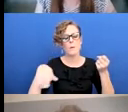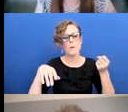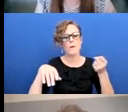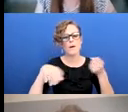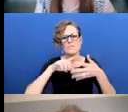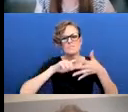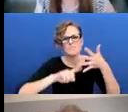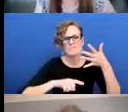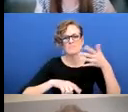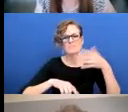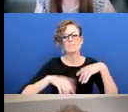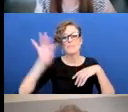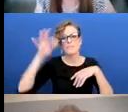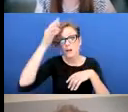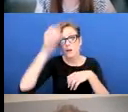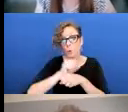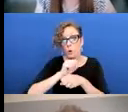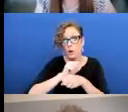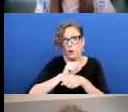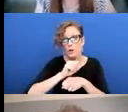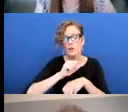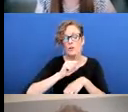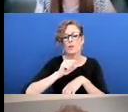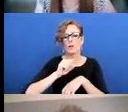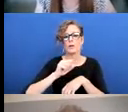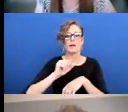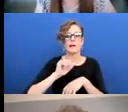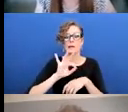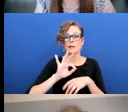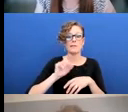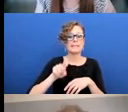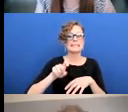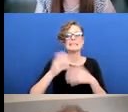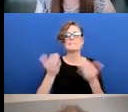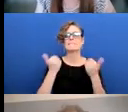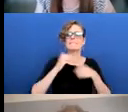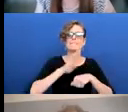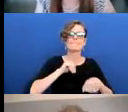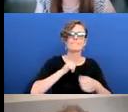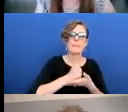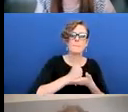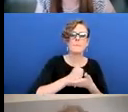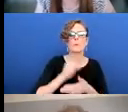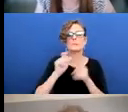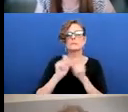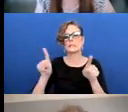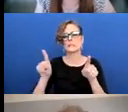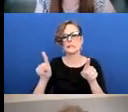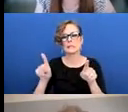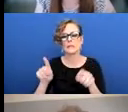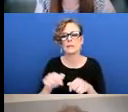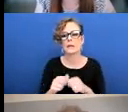y el público y también informar sobre el trabajo federal que hicimos.